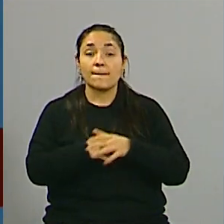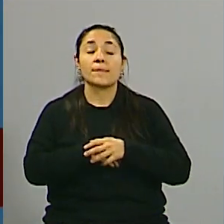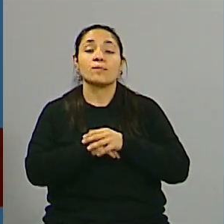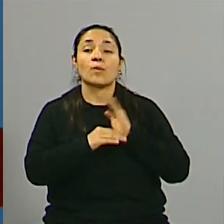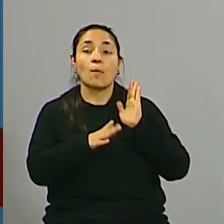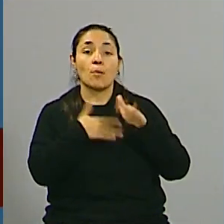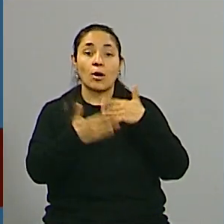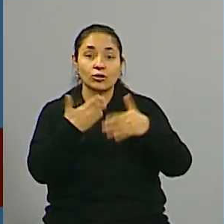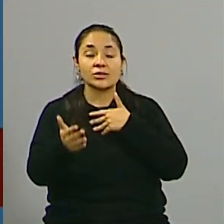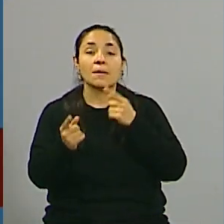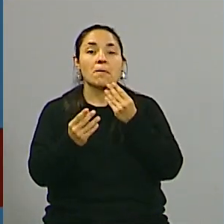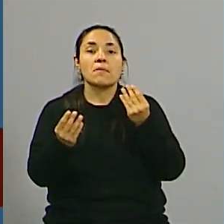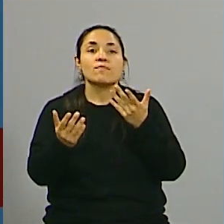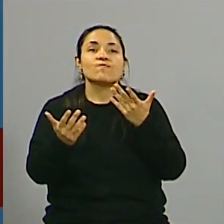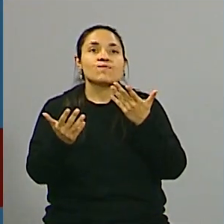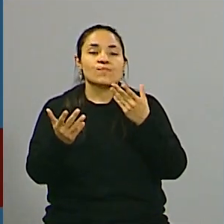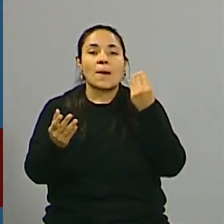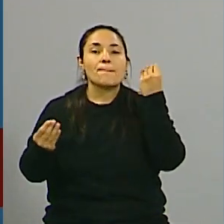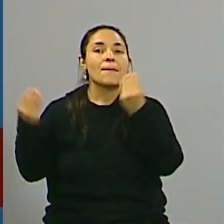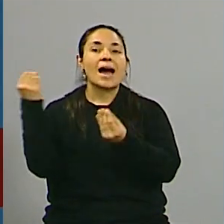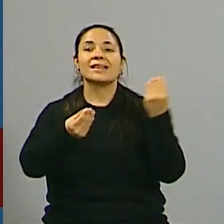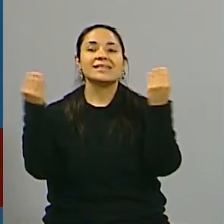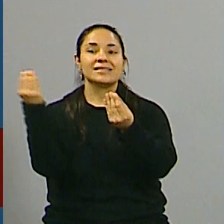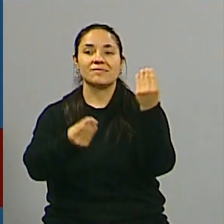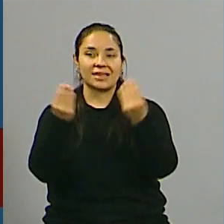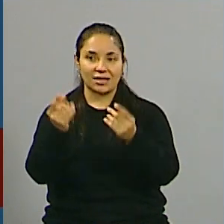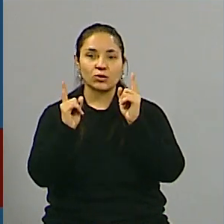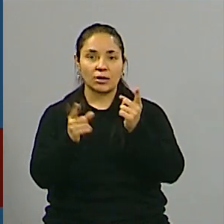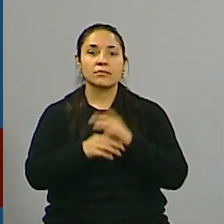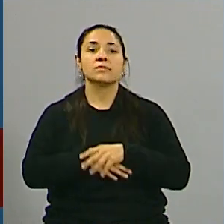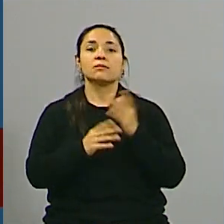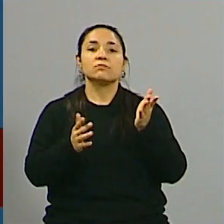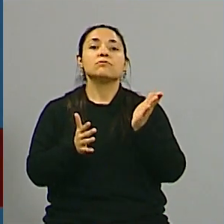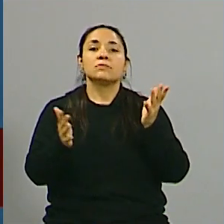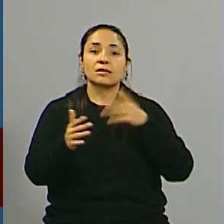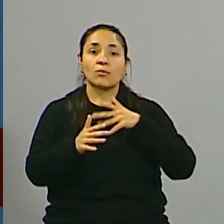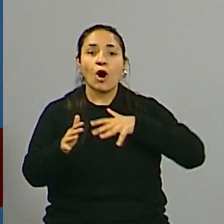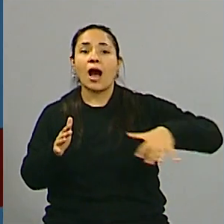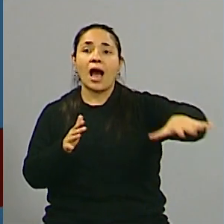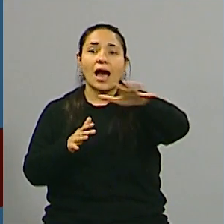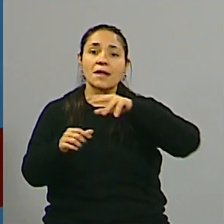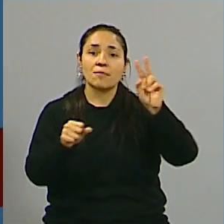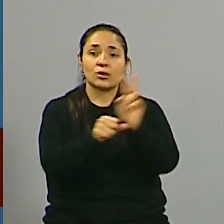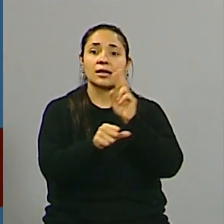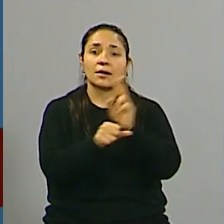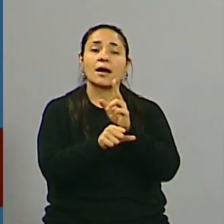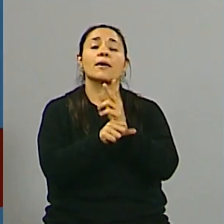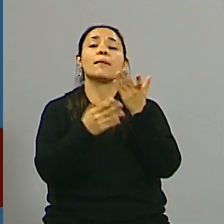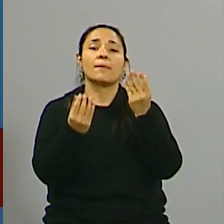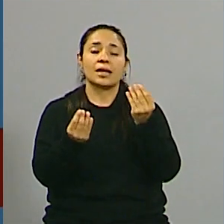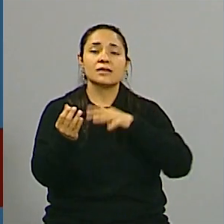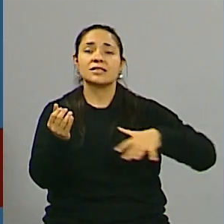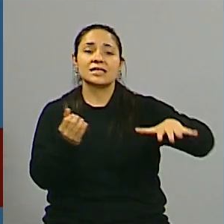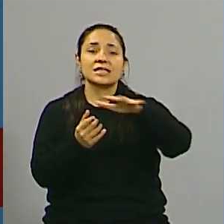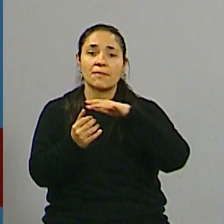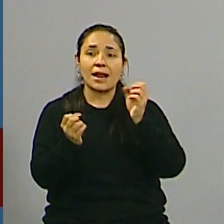particularmente participativo, ¿sí? Nosotros desde Natura Argentina promovemos la creación de áreas protegidas para conservar ecosistemas naturales, pero